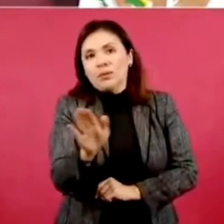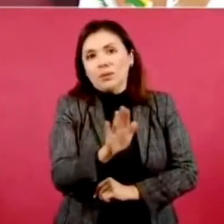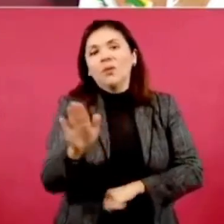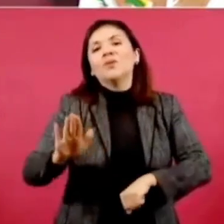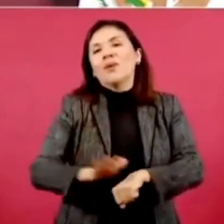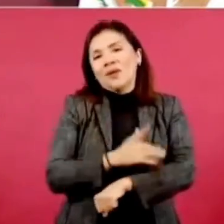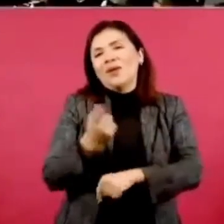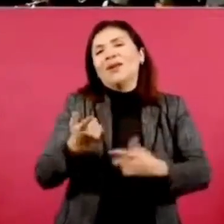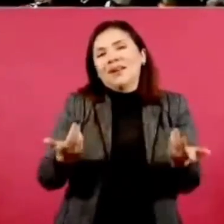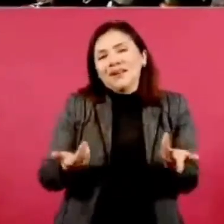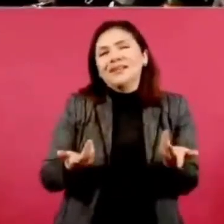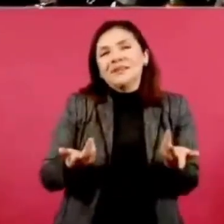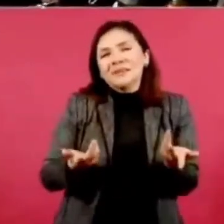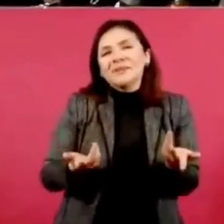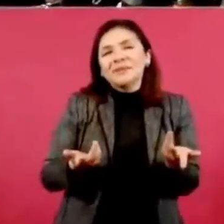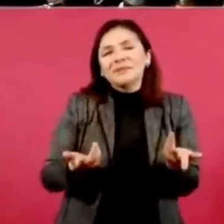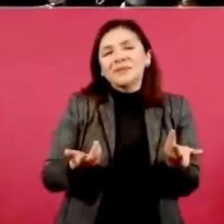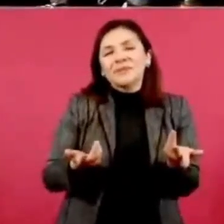porque